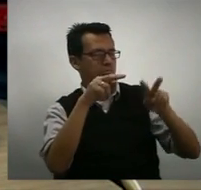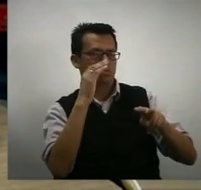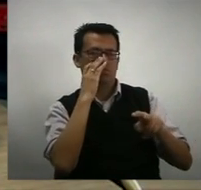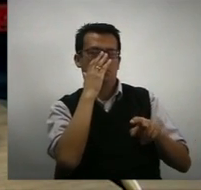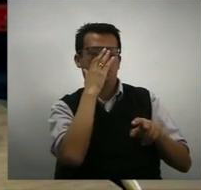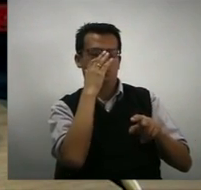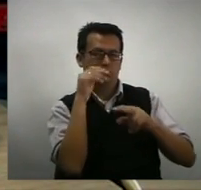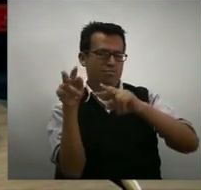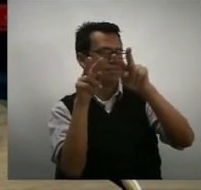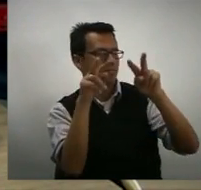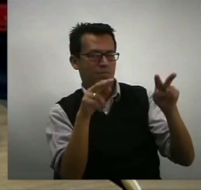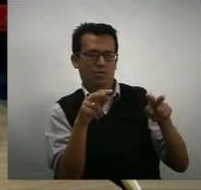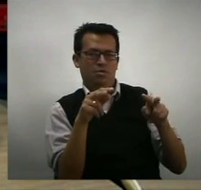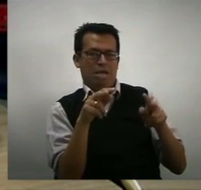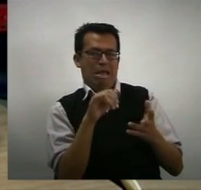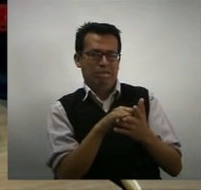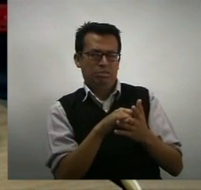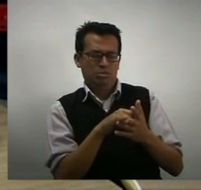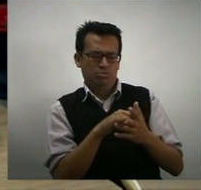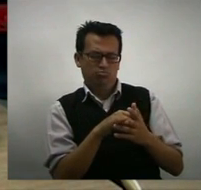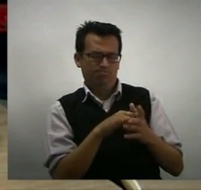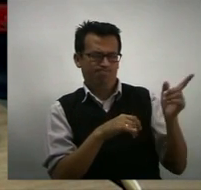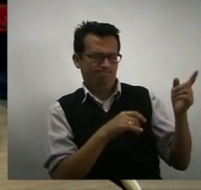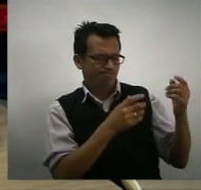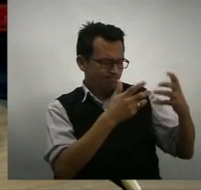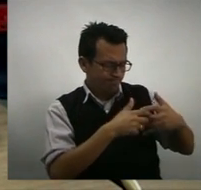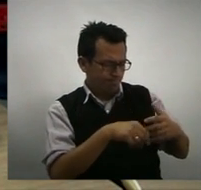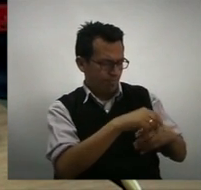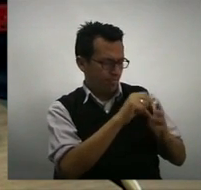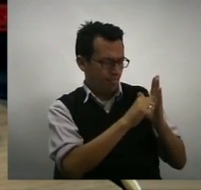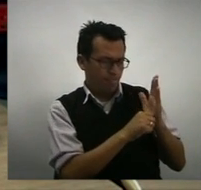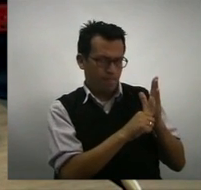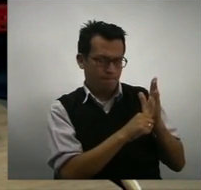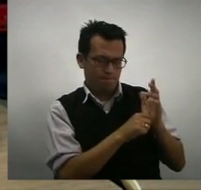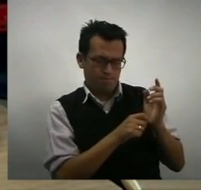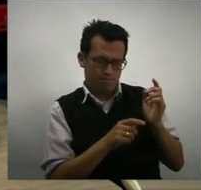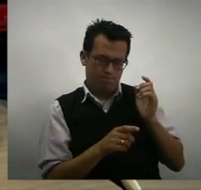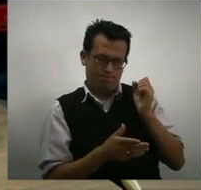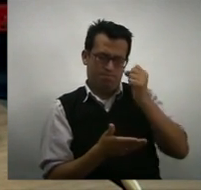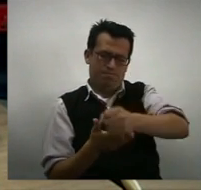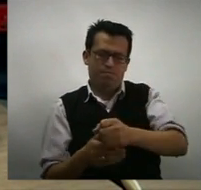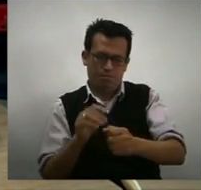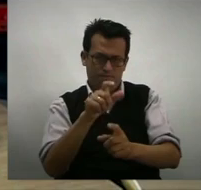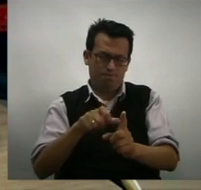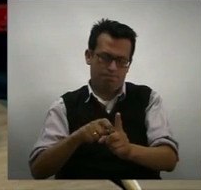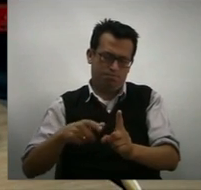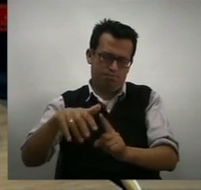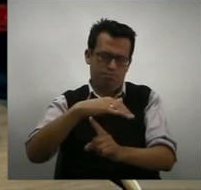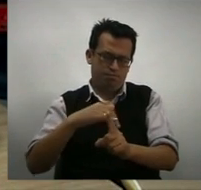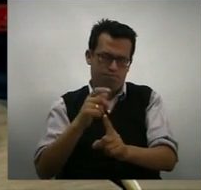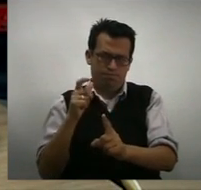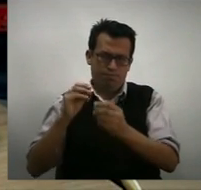de la conducta. Las divisiones tenues y analíticas que han realizado han llegado a formar en torno a los hombres un